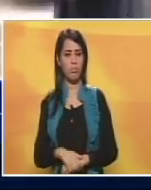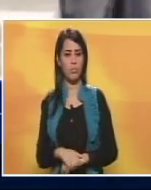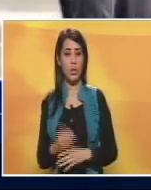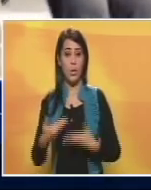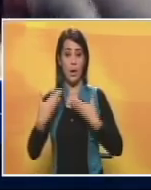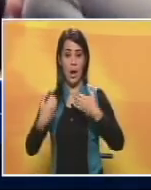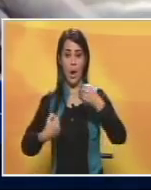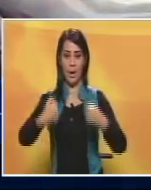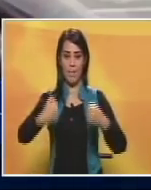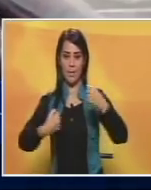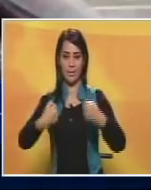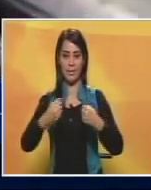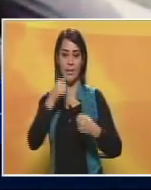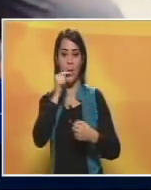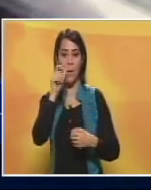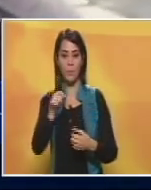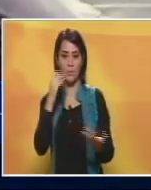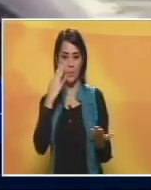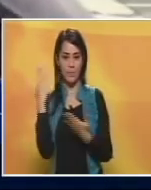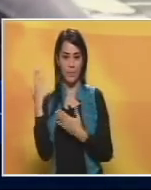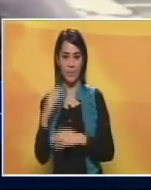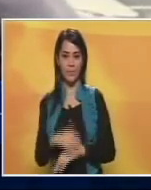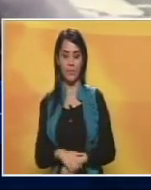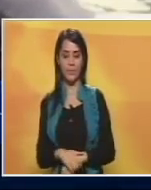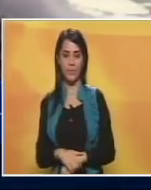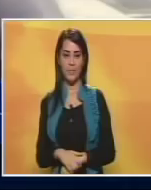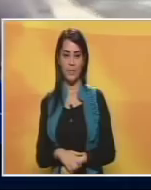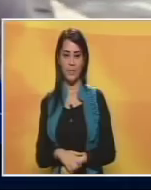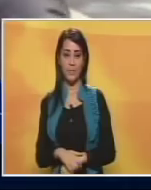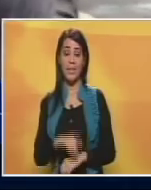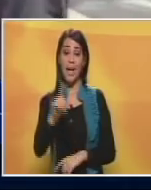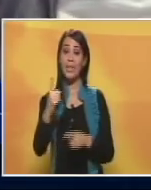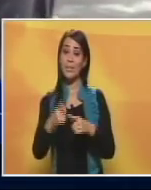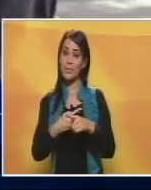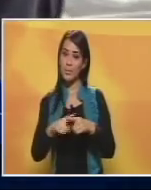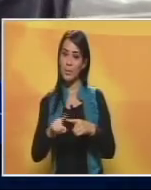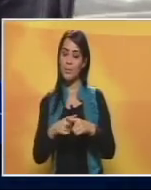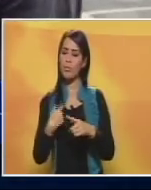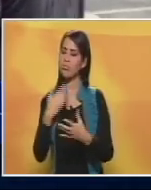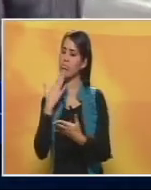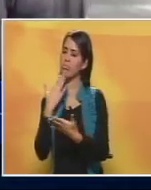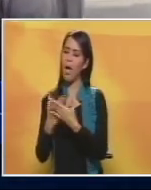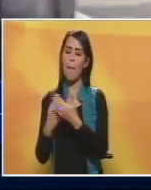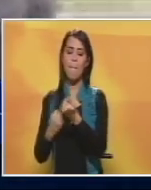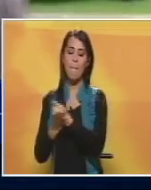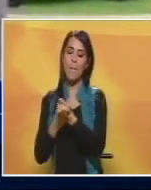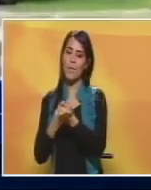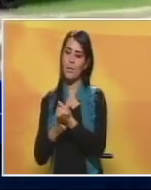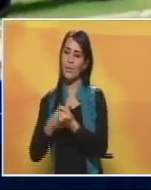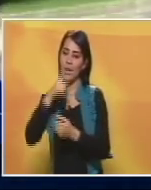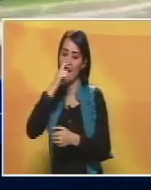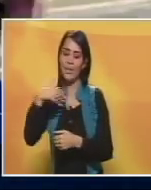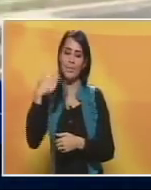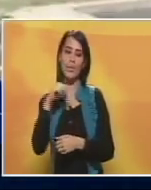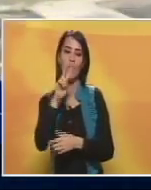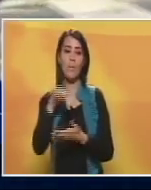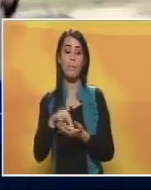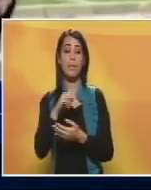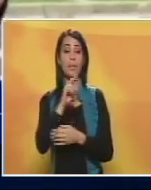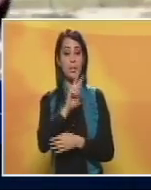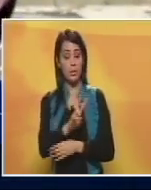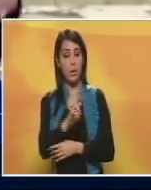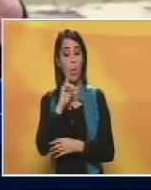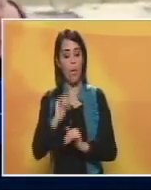imponente camioneta a su doble de acción, Tanoi Reed, quien además es su primo. Esto en agradecimiento al apoyo que le ha dado desde el año 2002,